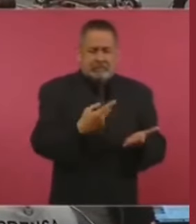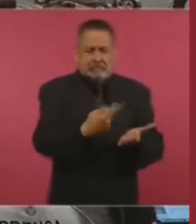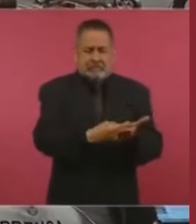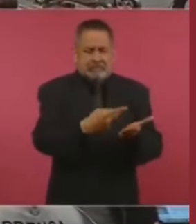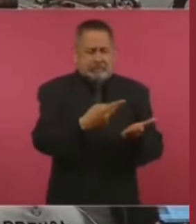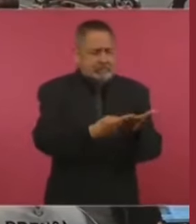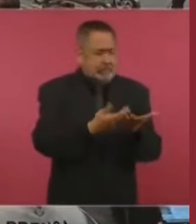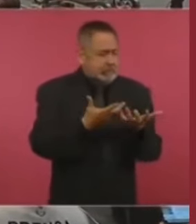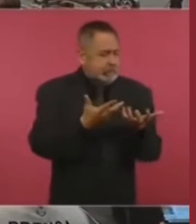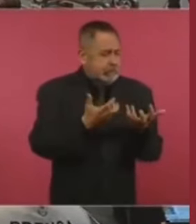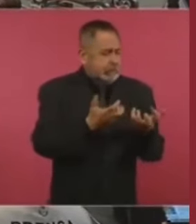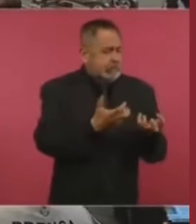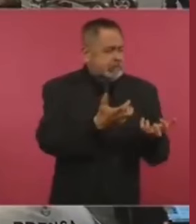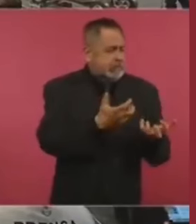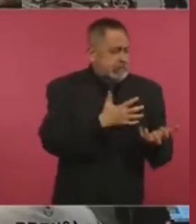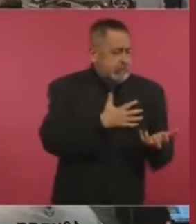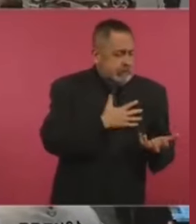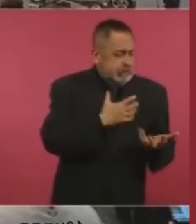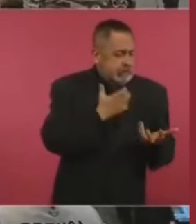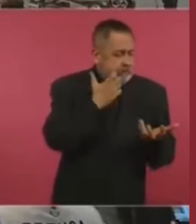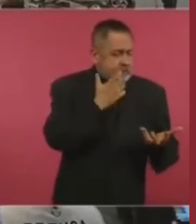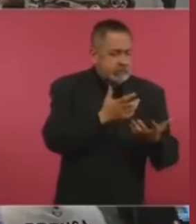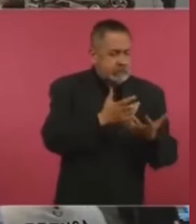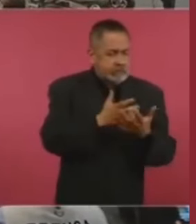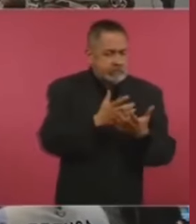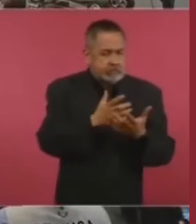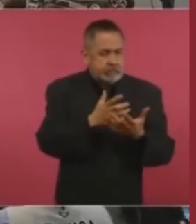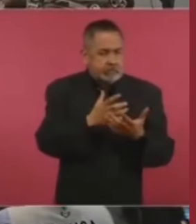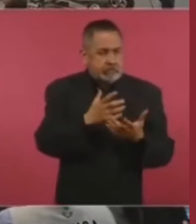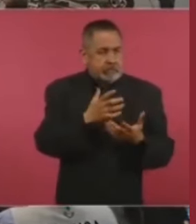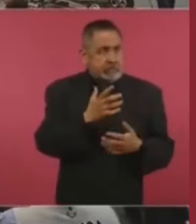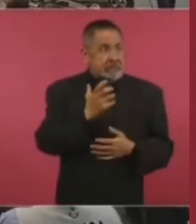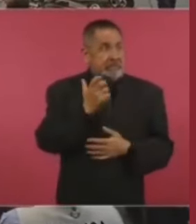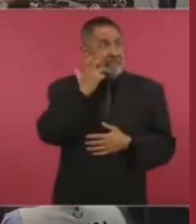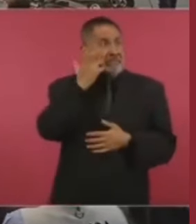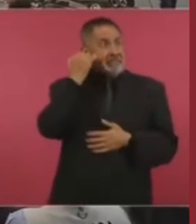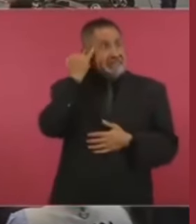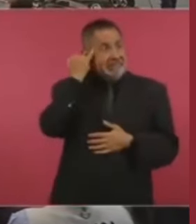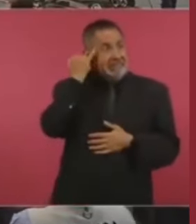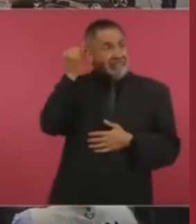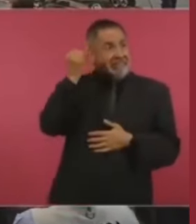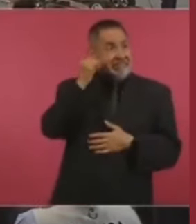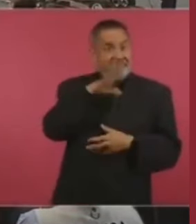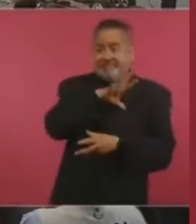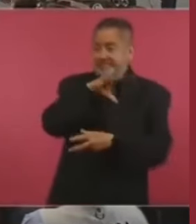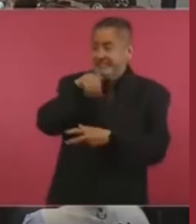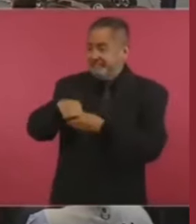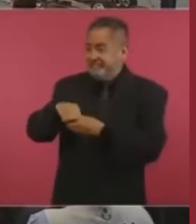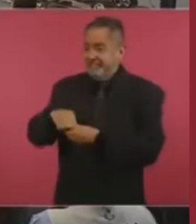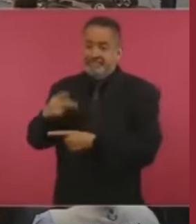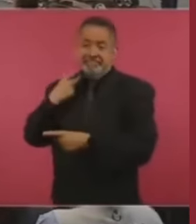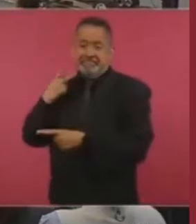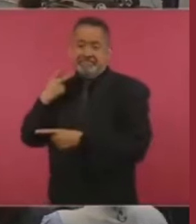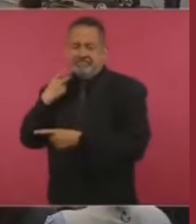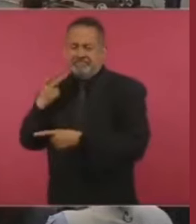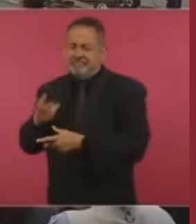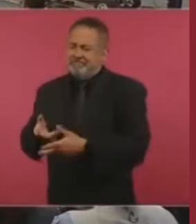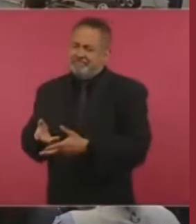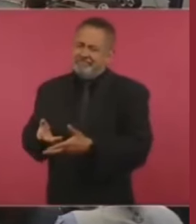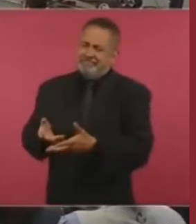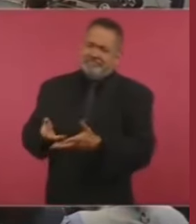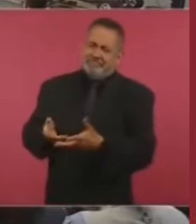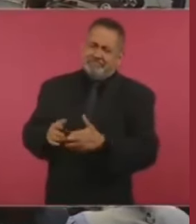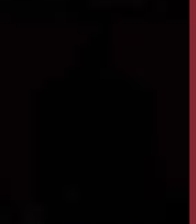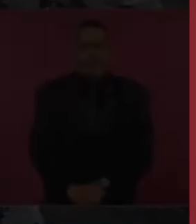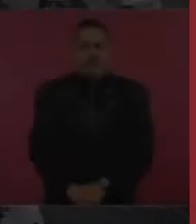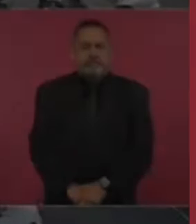Mujica implementó inclusivas que buscaban mejorar la calidad de vida de los uruguayos especialmente de aquellos más